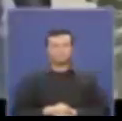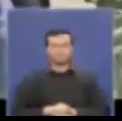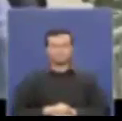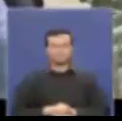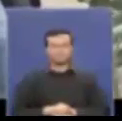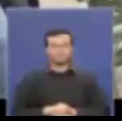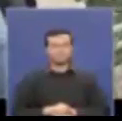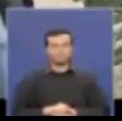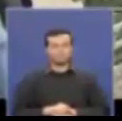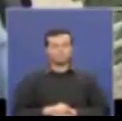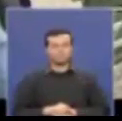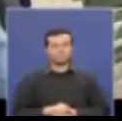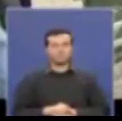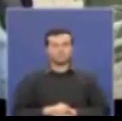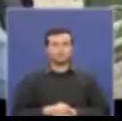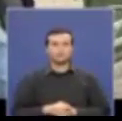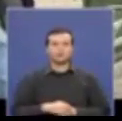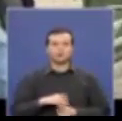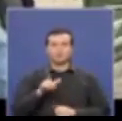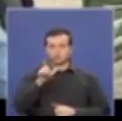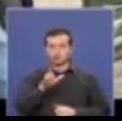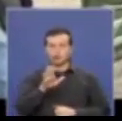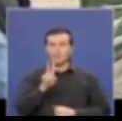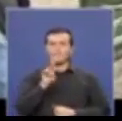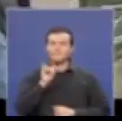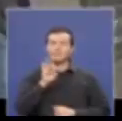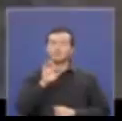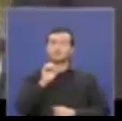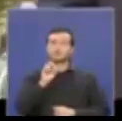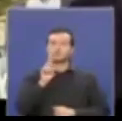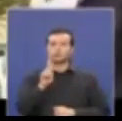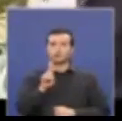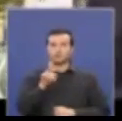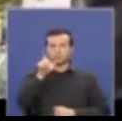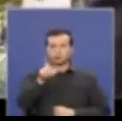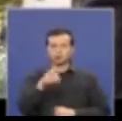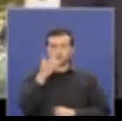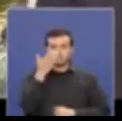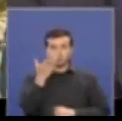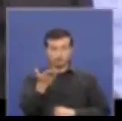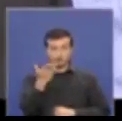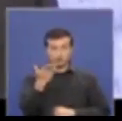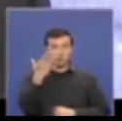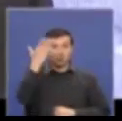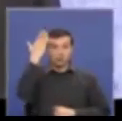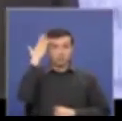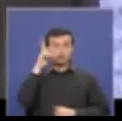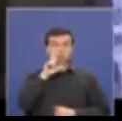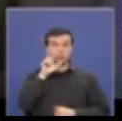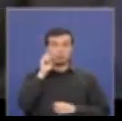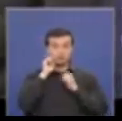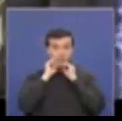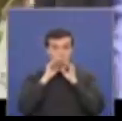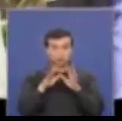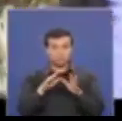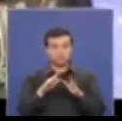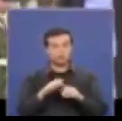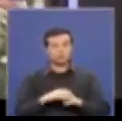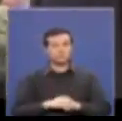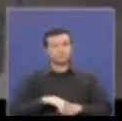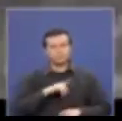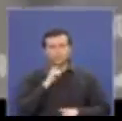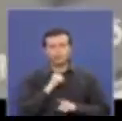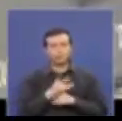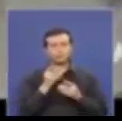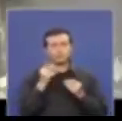No, el sargento segundo, no es el nombre segundo. Víctor Tana. Él estuvo en el 30S y fue tanto el show,